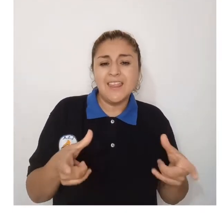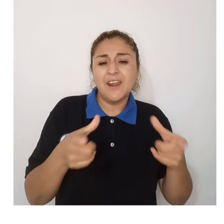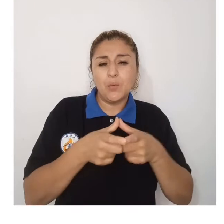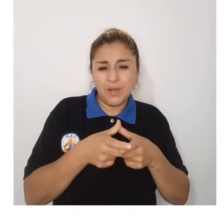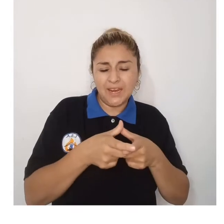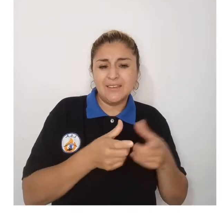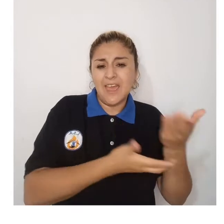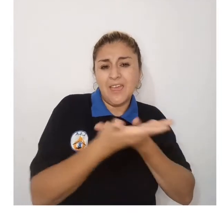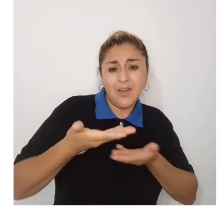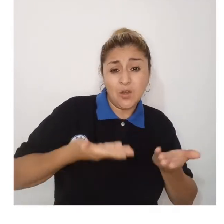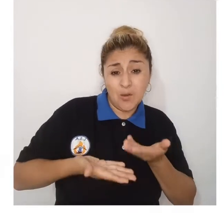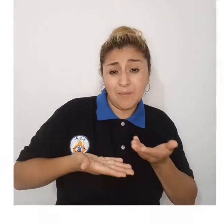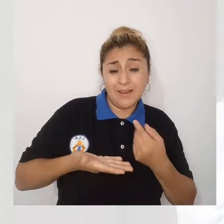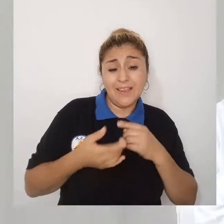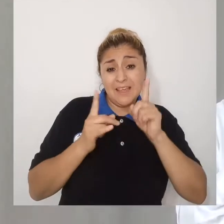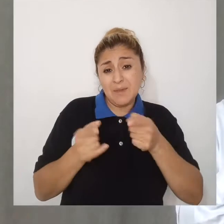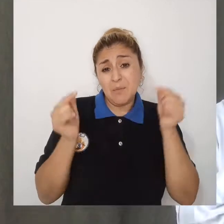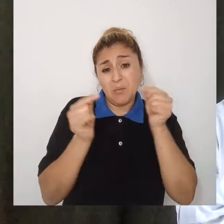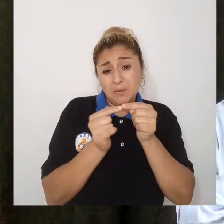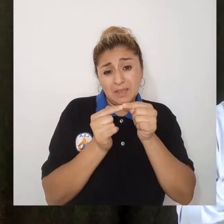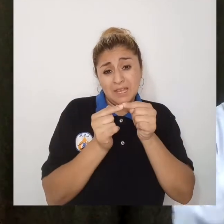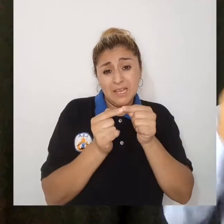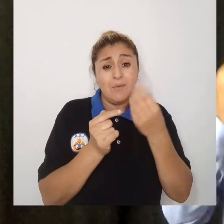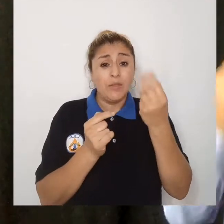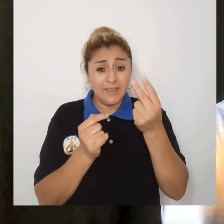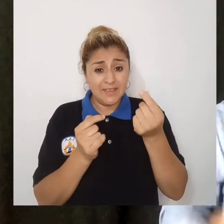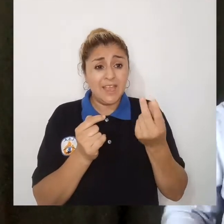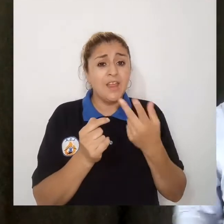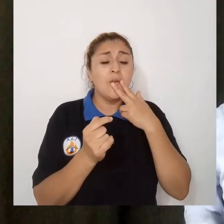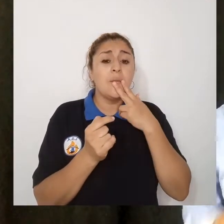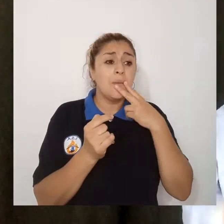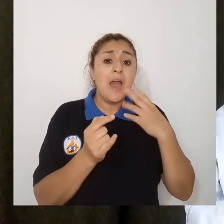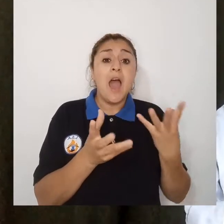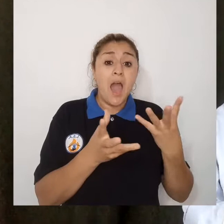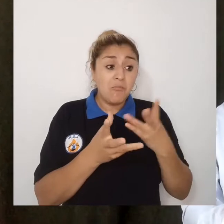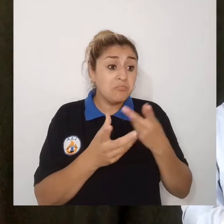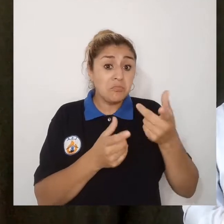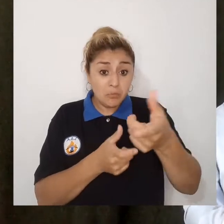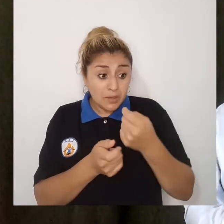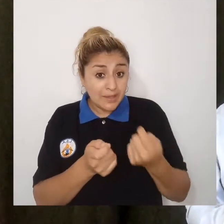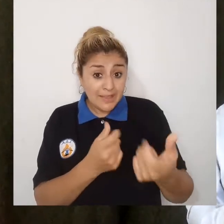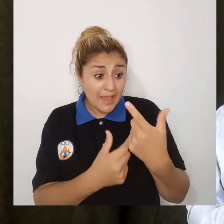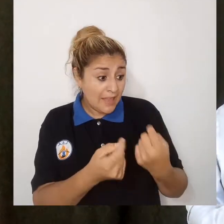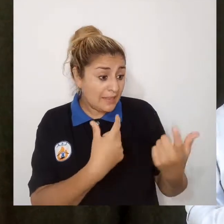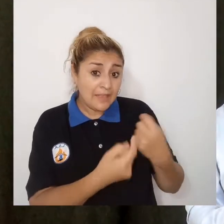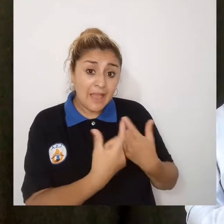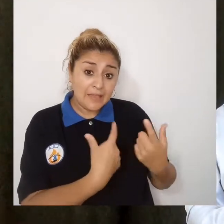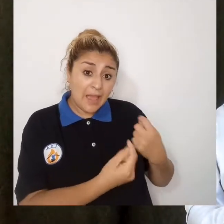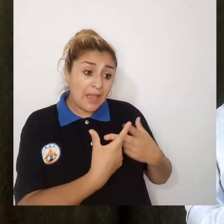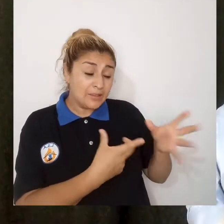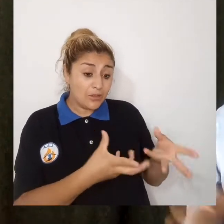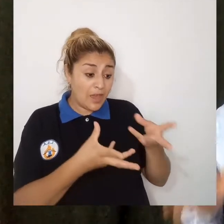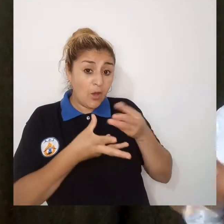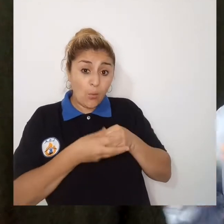y también hacer una recolección ofrenda donativos todas las semanas de acuerdo a cómo habían prosperado